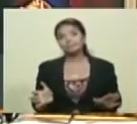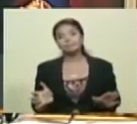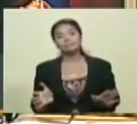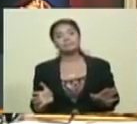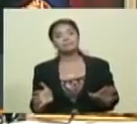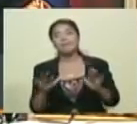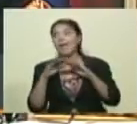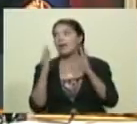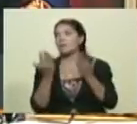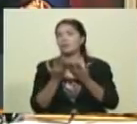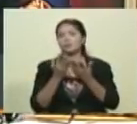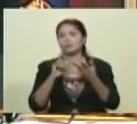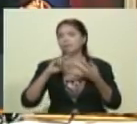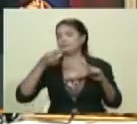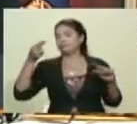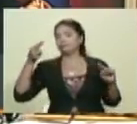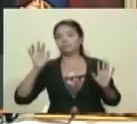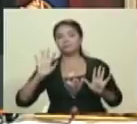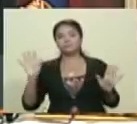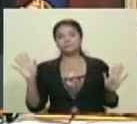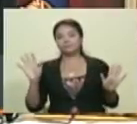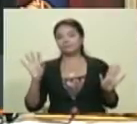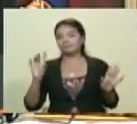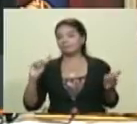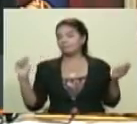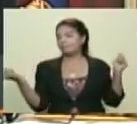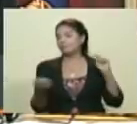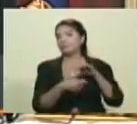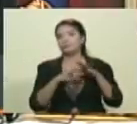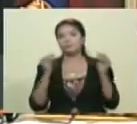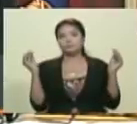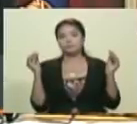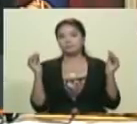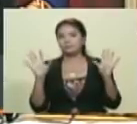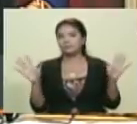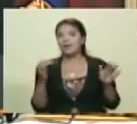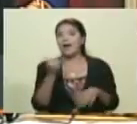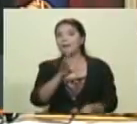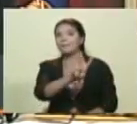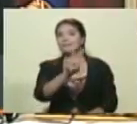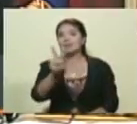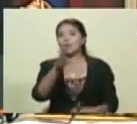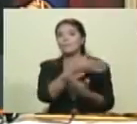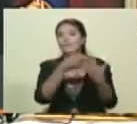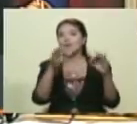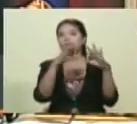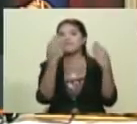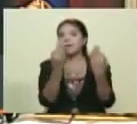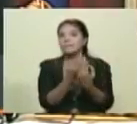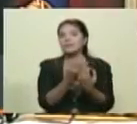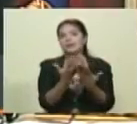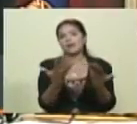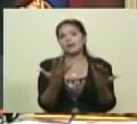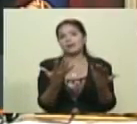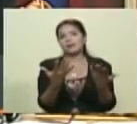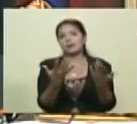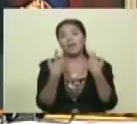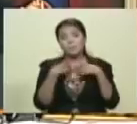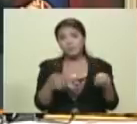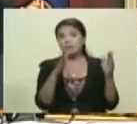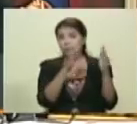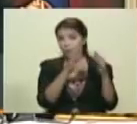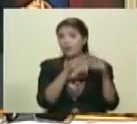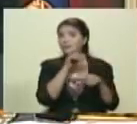El mundo al revés. Al revés. Hay 22 millones de familias que han perdido sus viviendas en los Estados